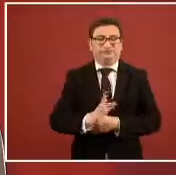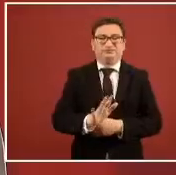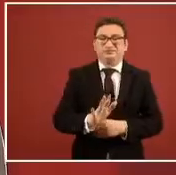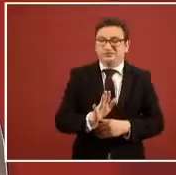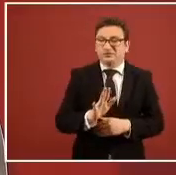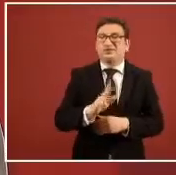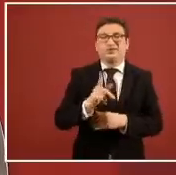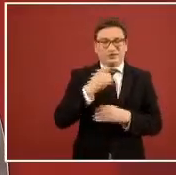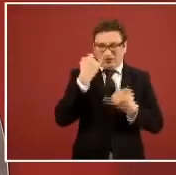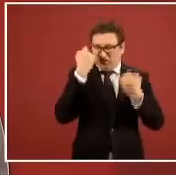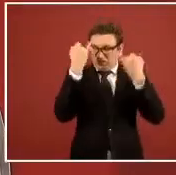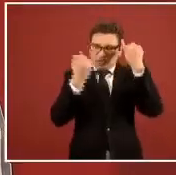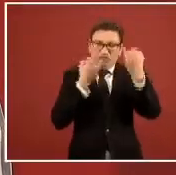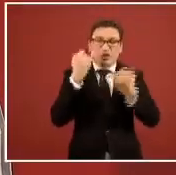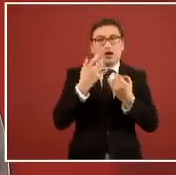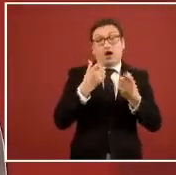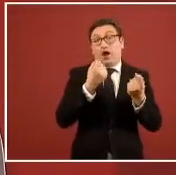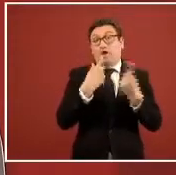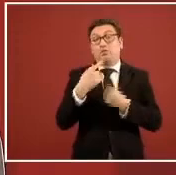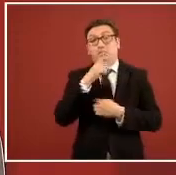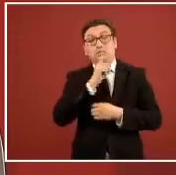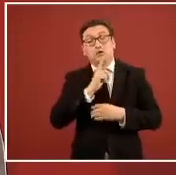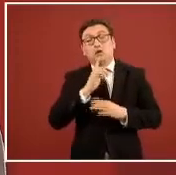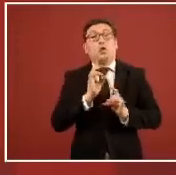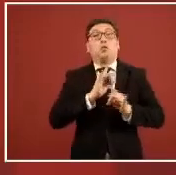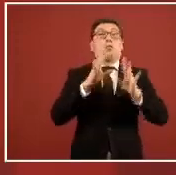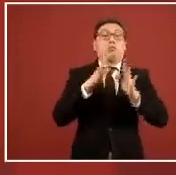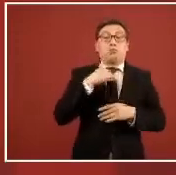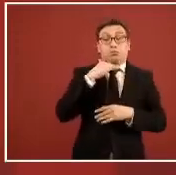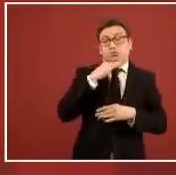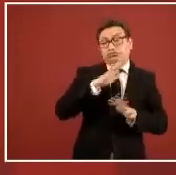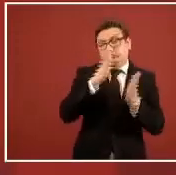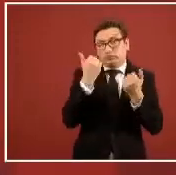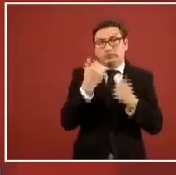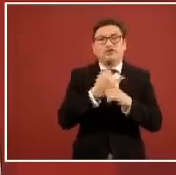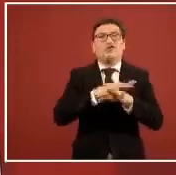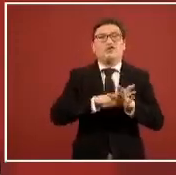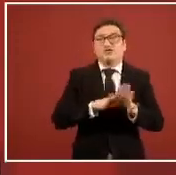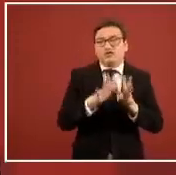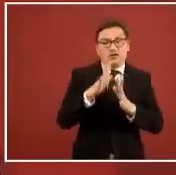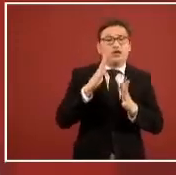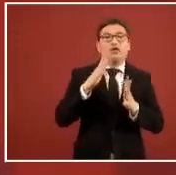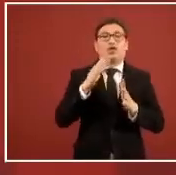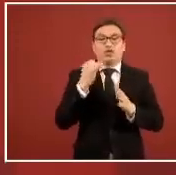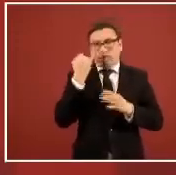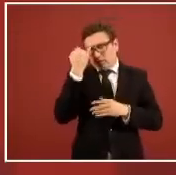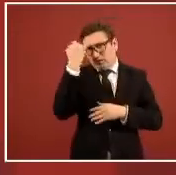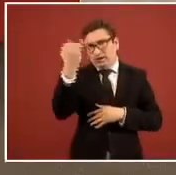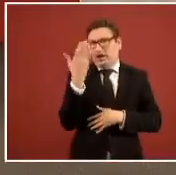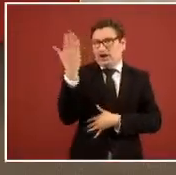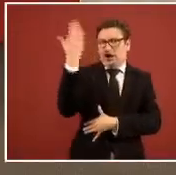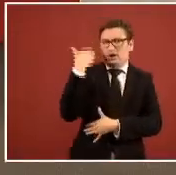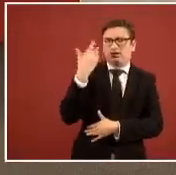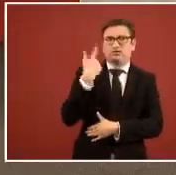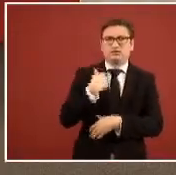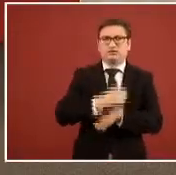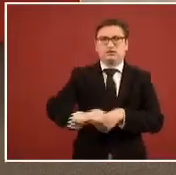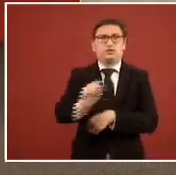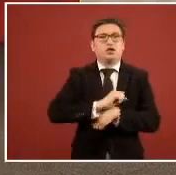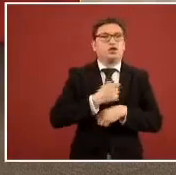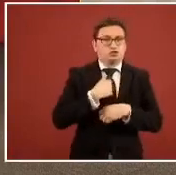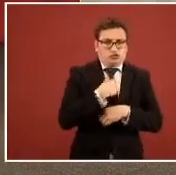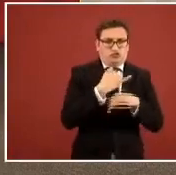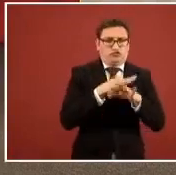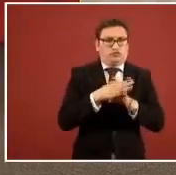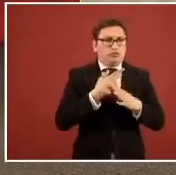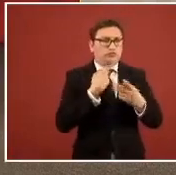si accidental o intencional, de la información. Me entiendo que en parte por una entrevista que di hace unas semanas,